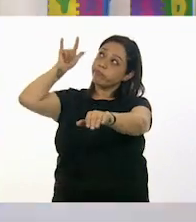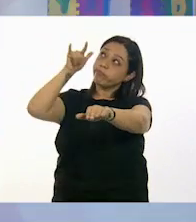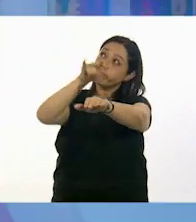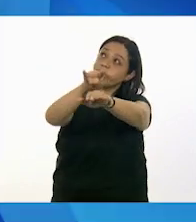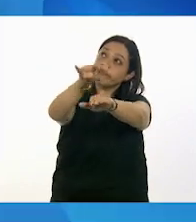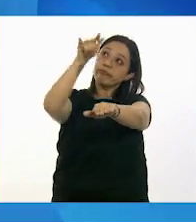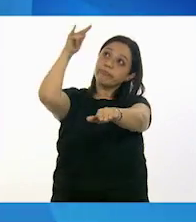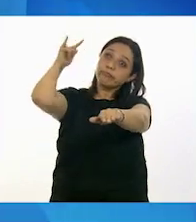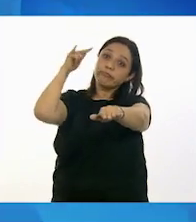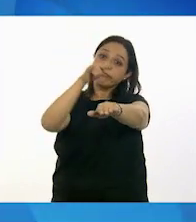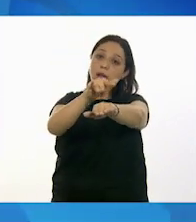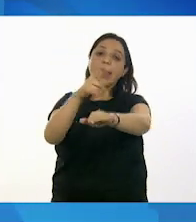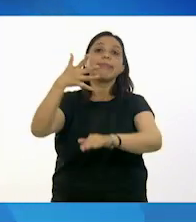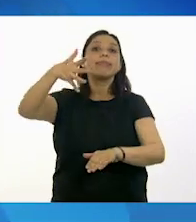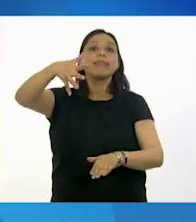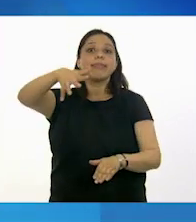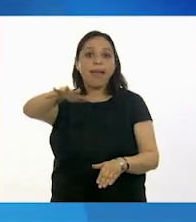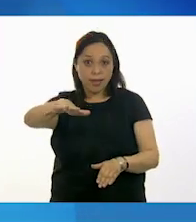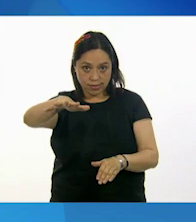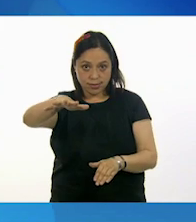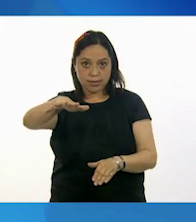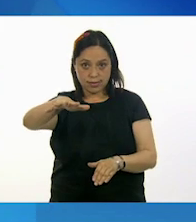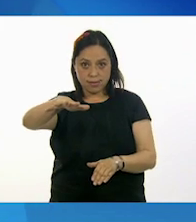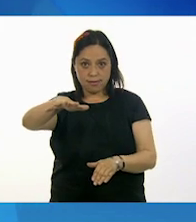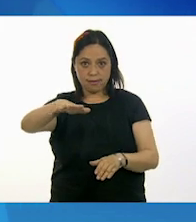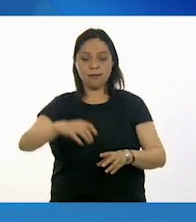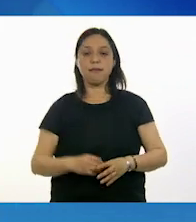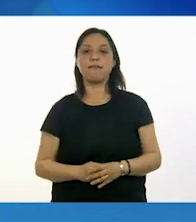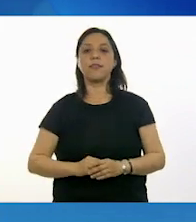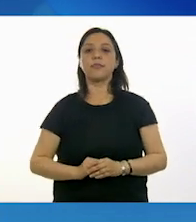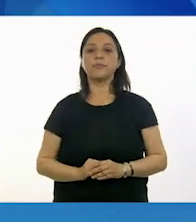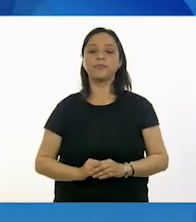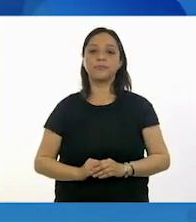10 aviones. 10 aviones en la 4. Muy bien.